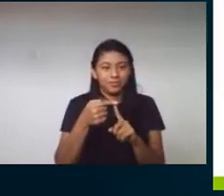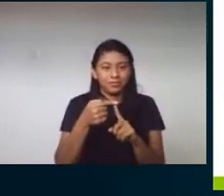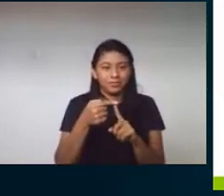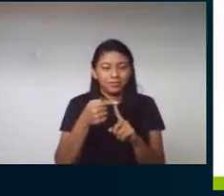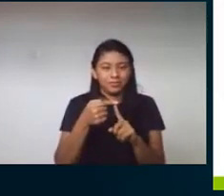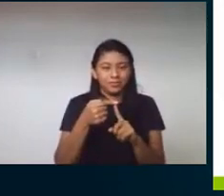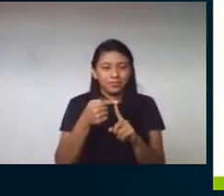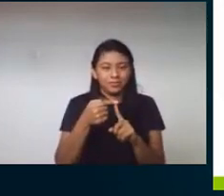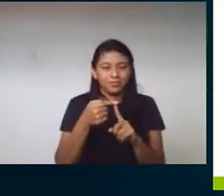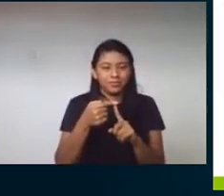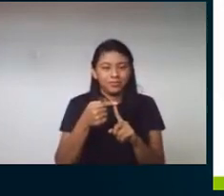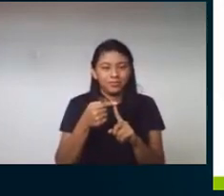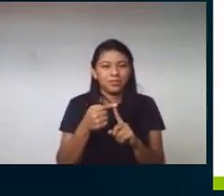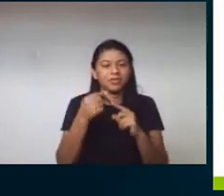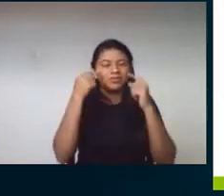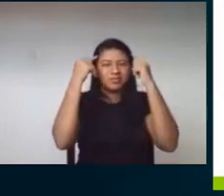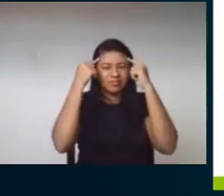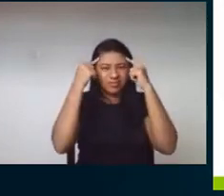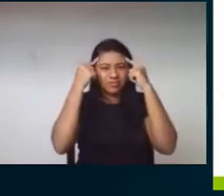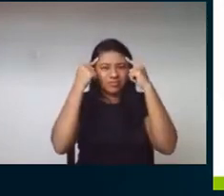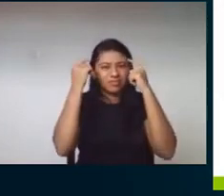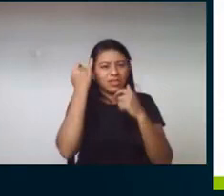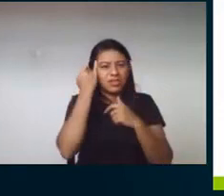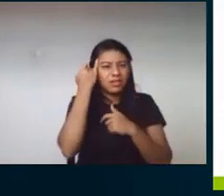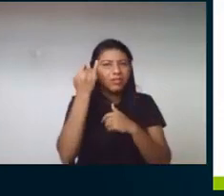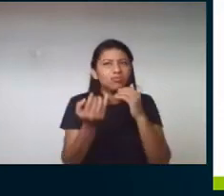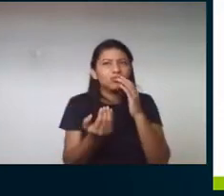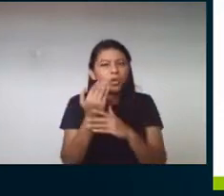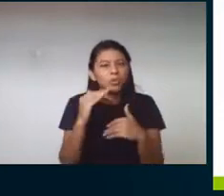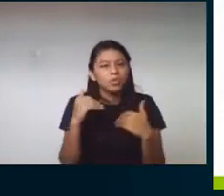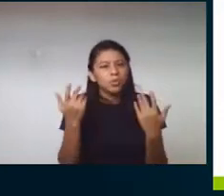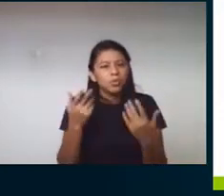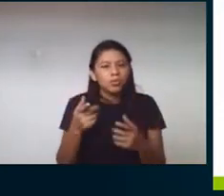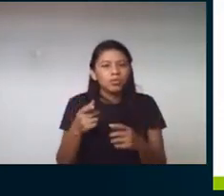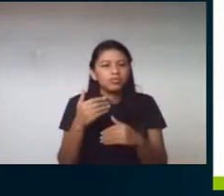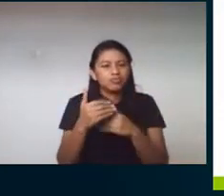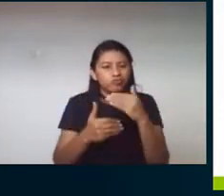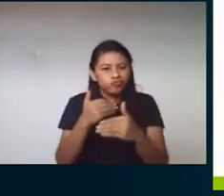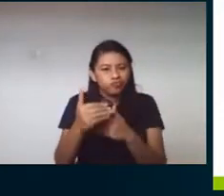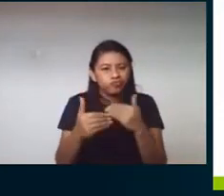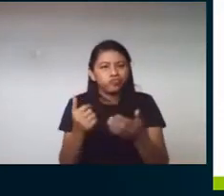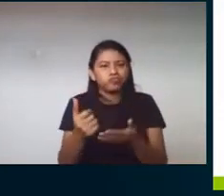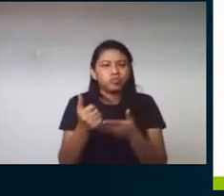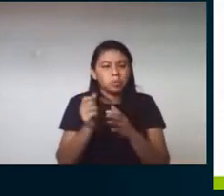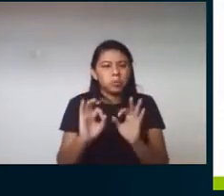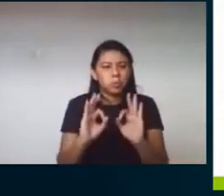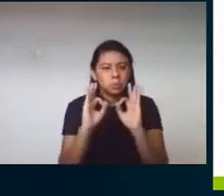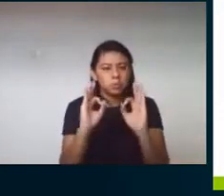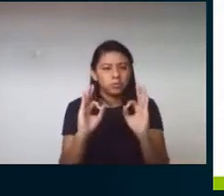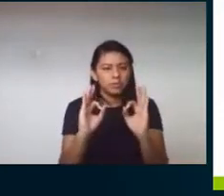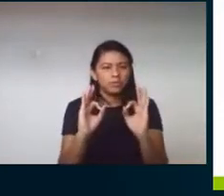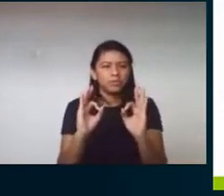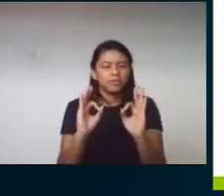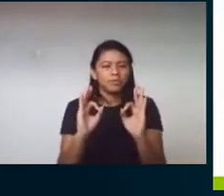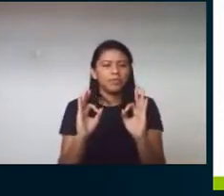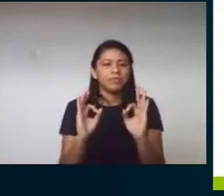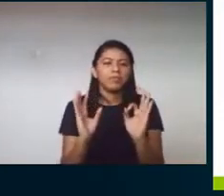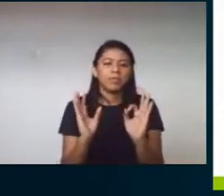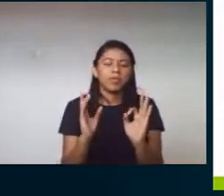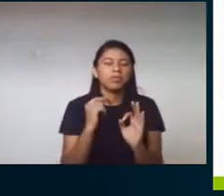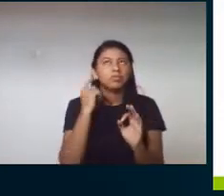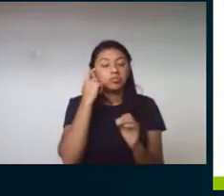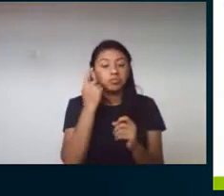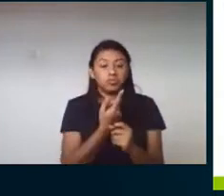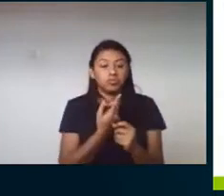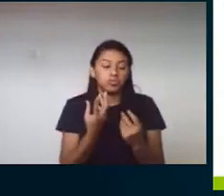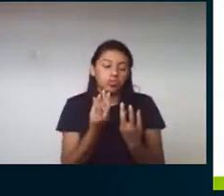idea, ¿sí? Pensar una nueva alternativa de proceso que sea mucho más eficiente. Entonces uno se plantea, bueno, ¿será